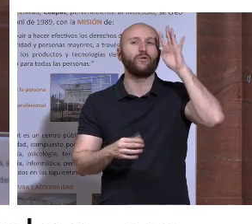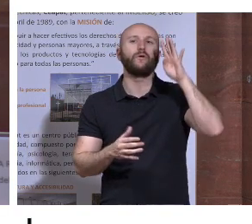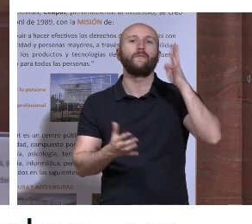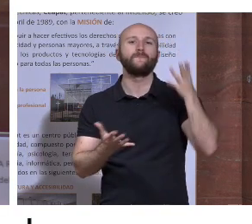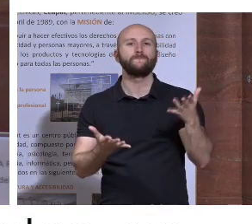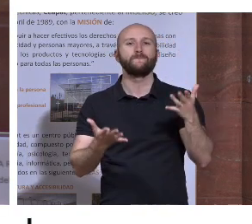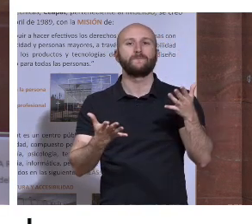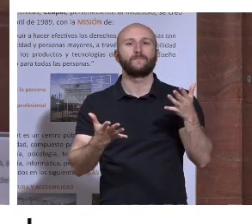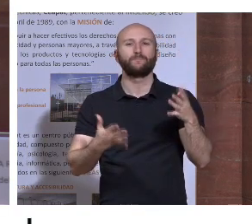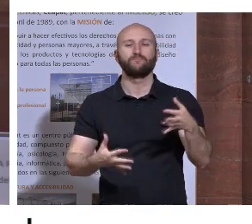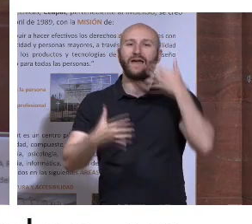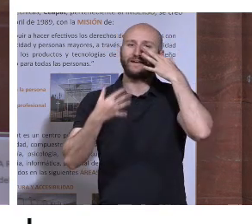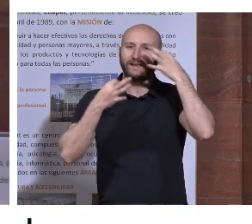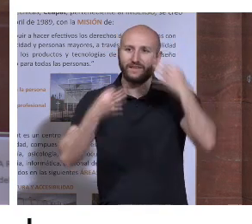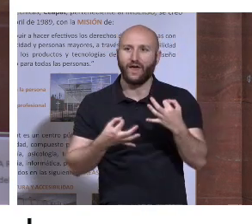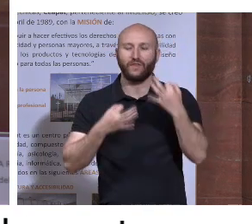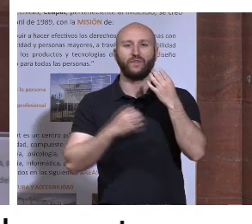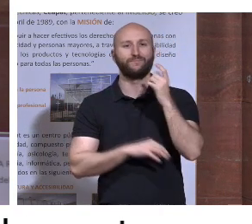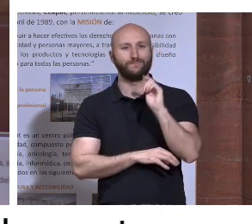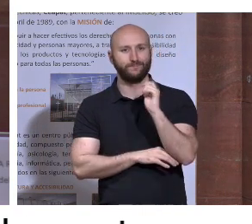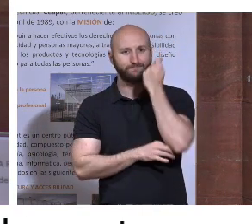que realmente hubiera